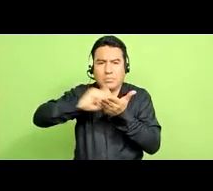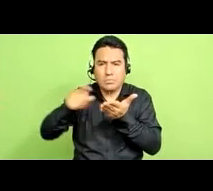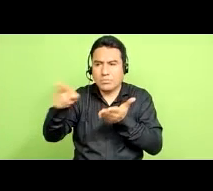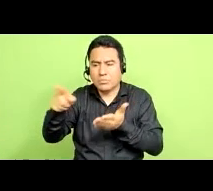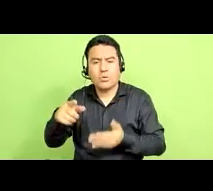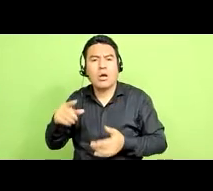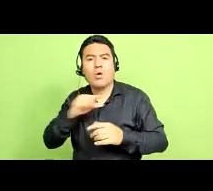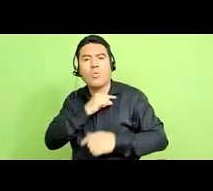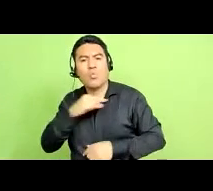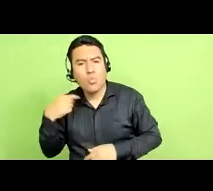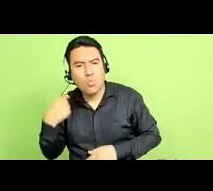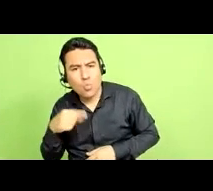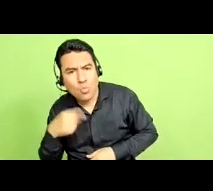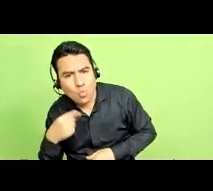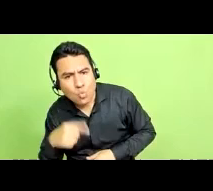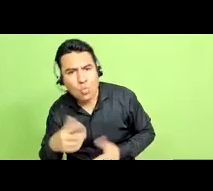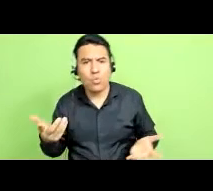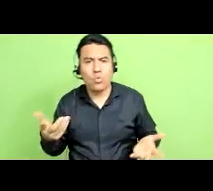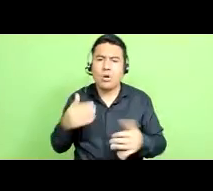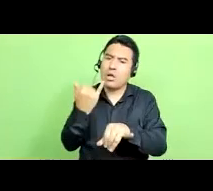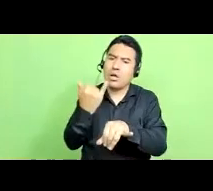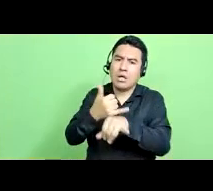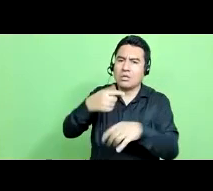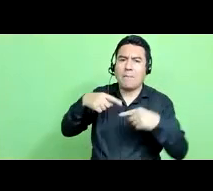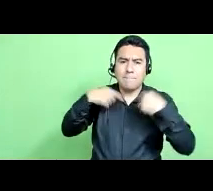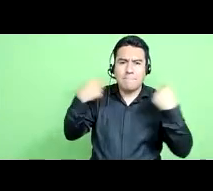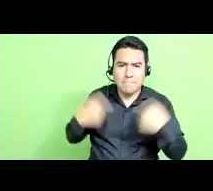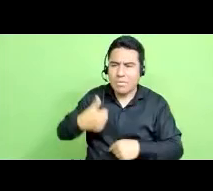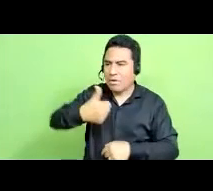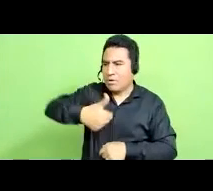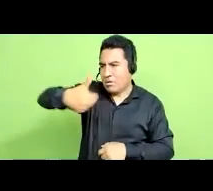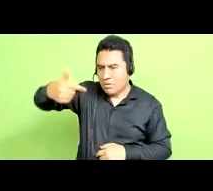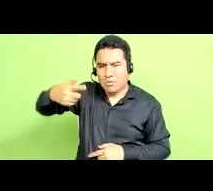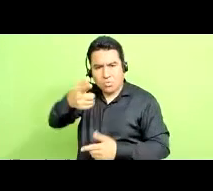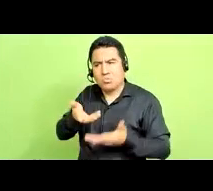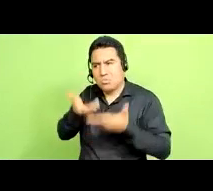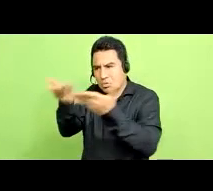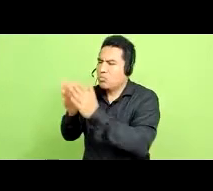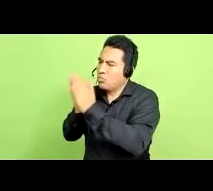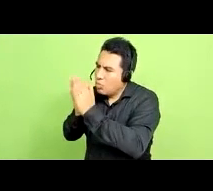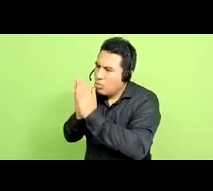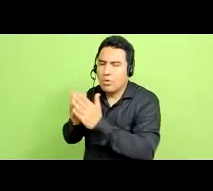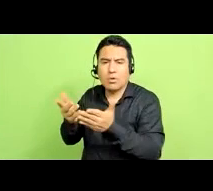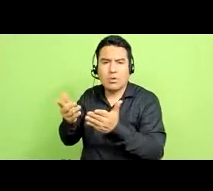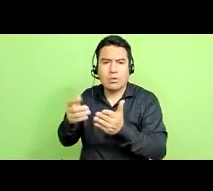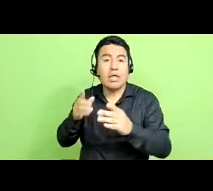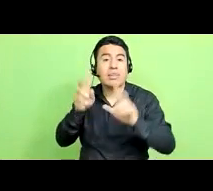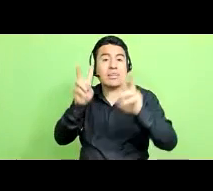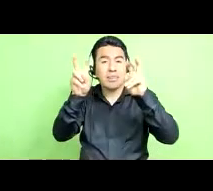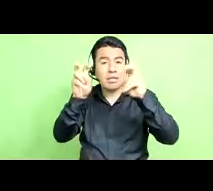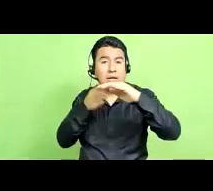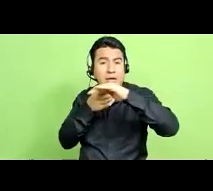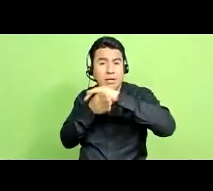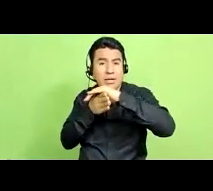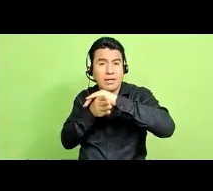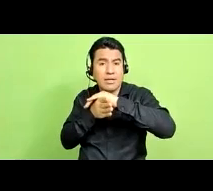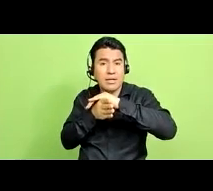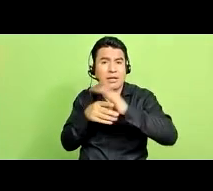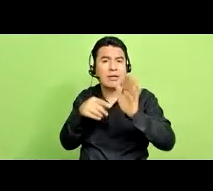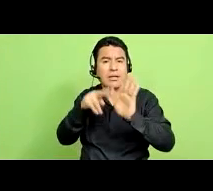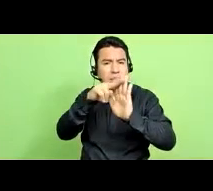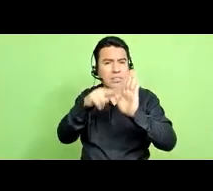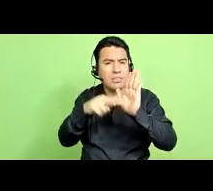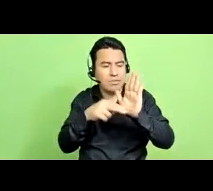igual también otras iglesias no que puedan darnos porque en el tema de accesibilidad y si bien se actúa ahora en la norma técnica a